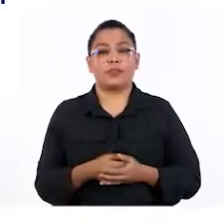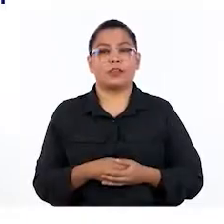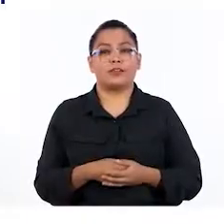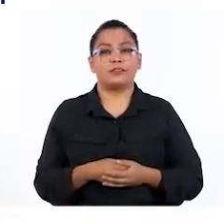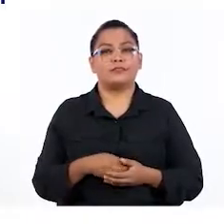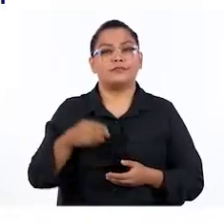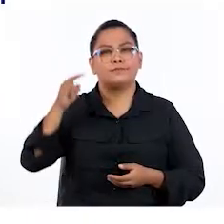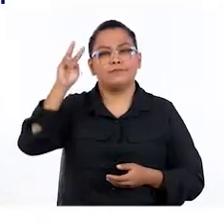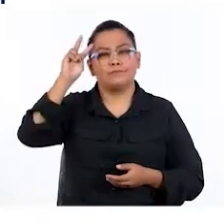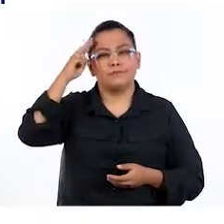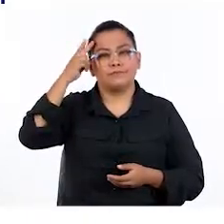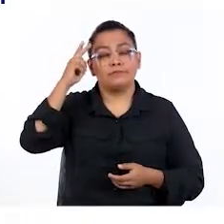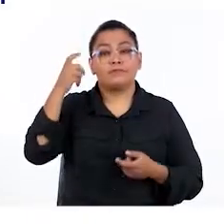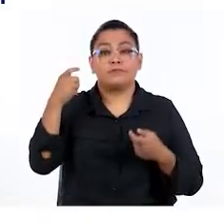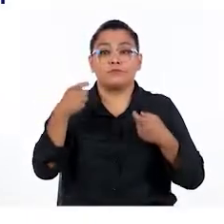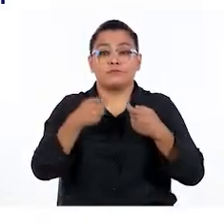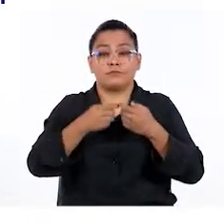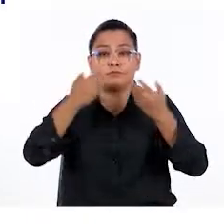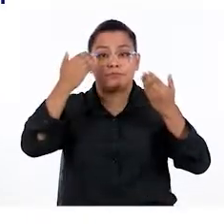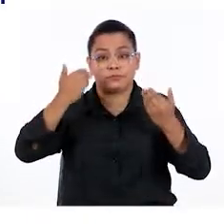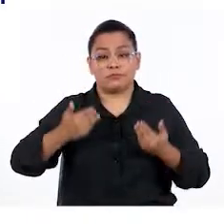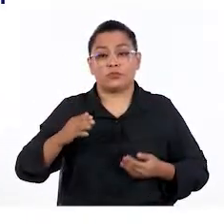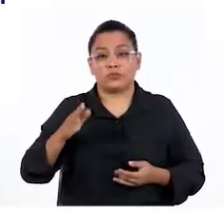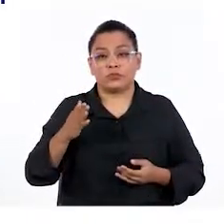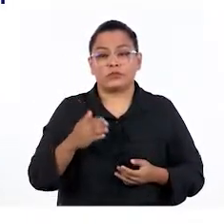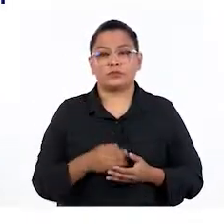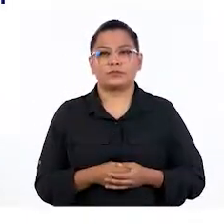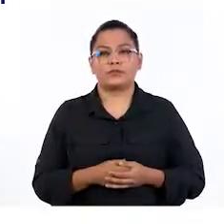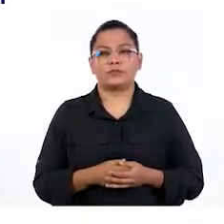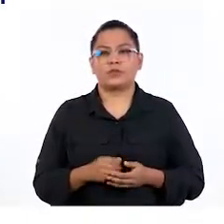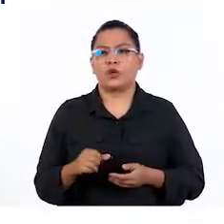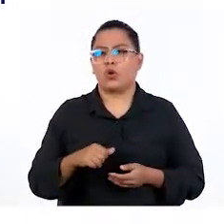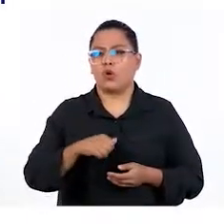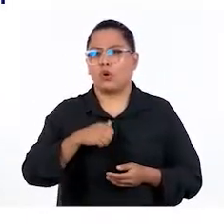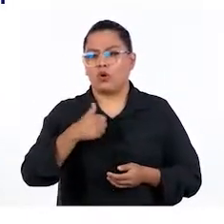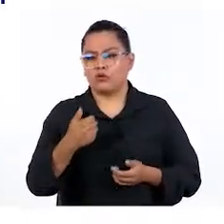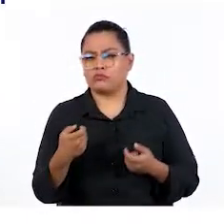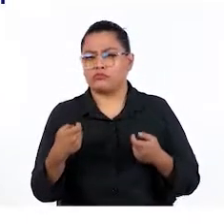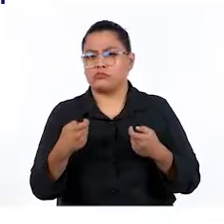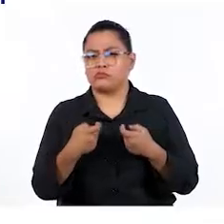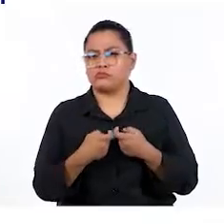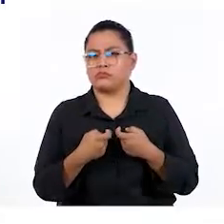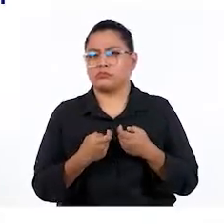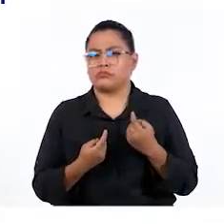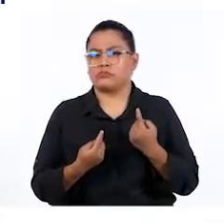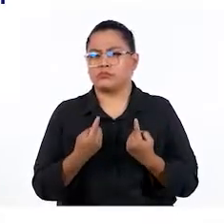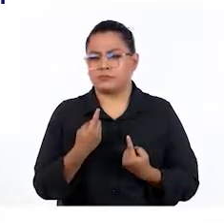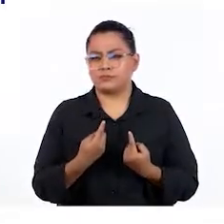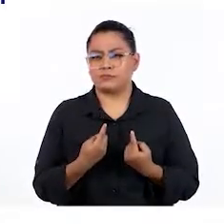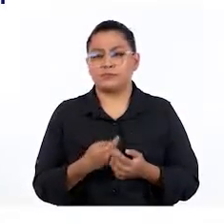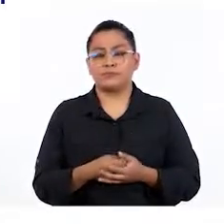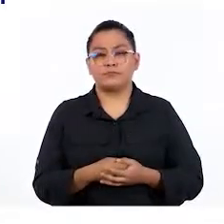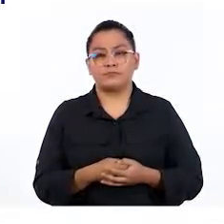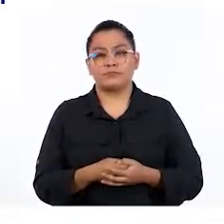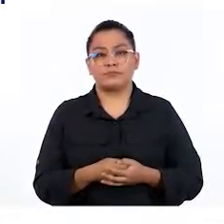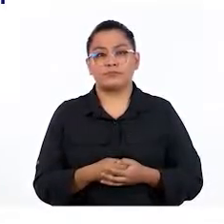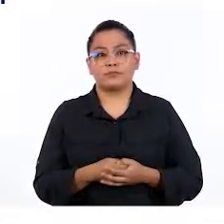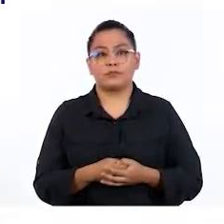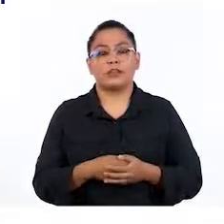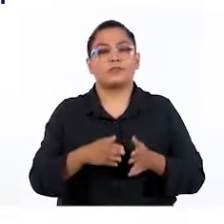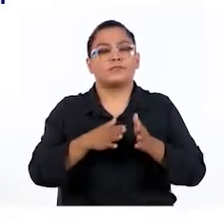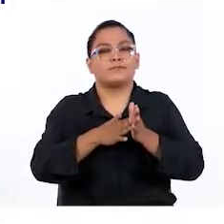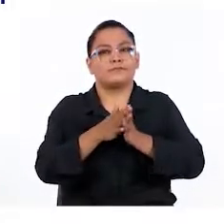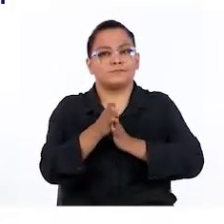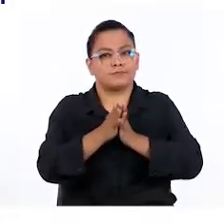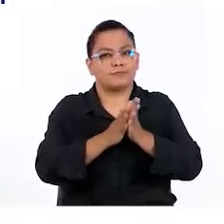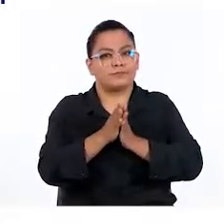es un tipo de energía biológicamente útil. El otro tipo de energía biológicamente útil que tenemos es un tipo de energía muy